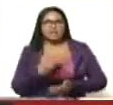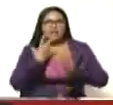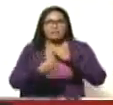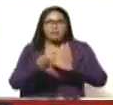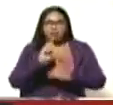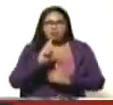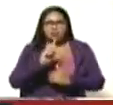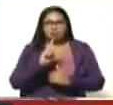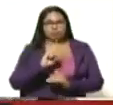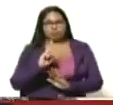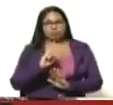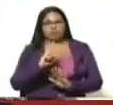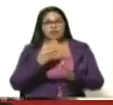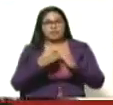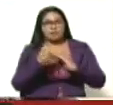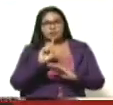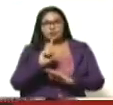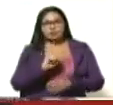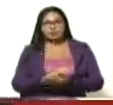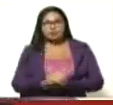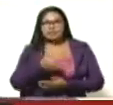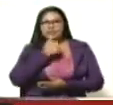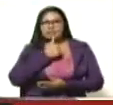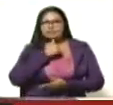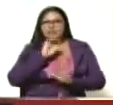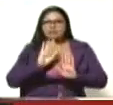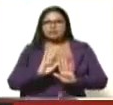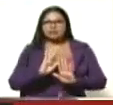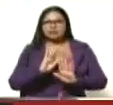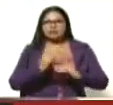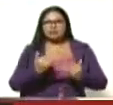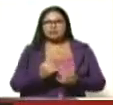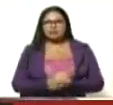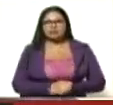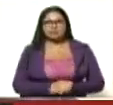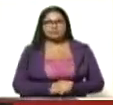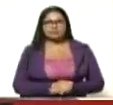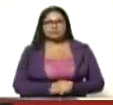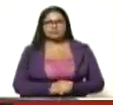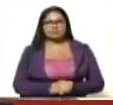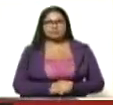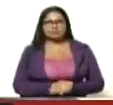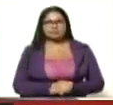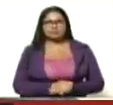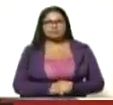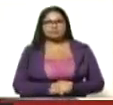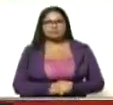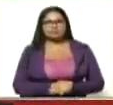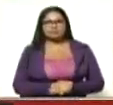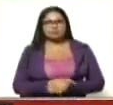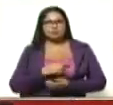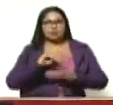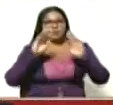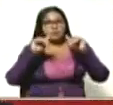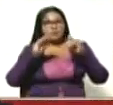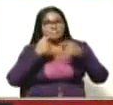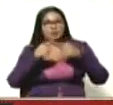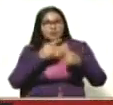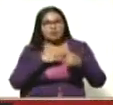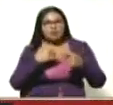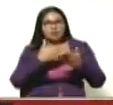Escape no, de resistencia, me gustaría más. Está bien. Nos tenemos que despedir, pero